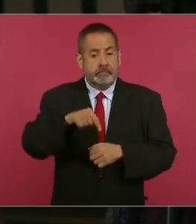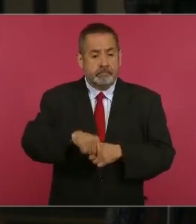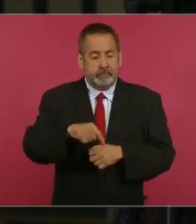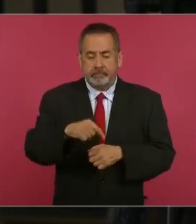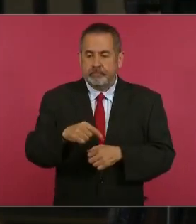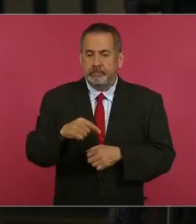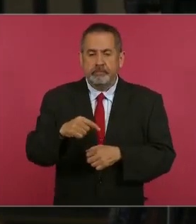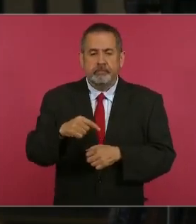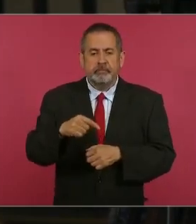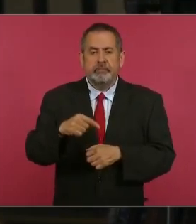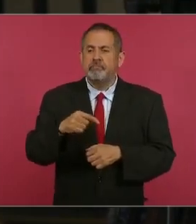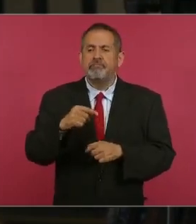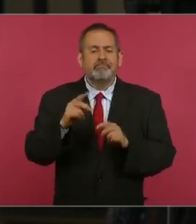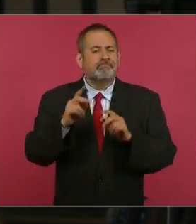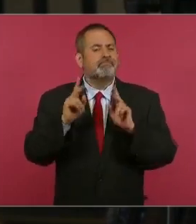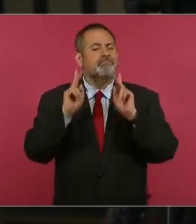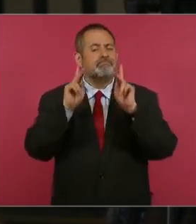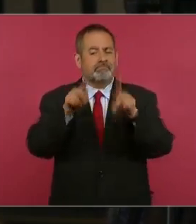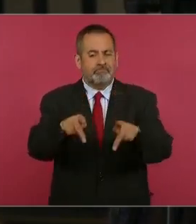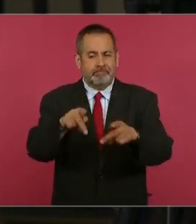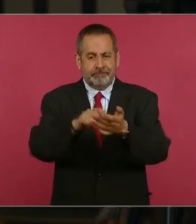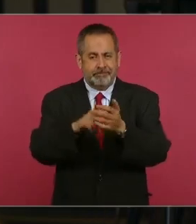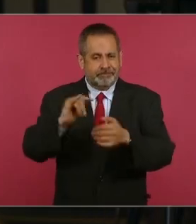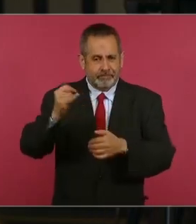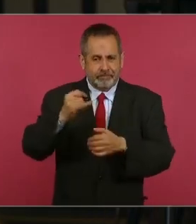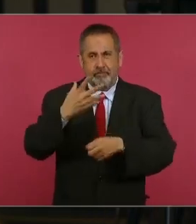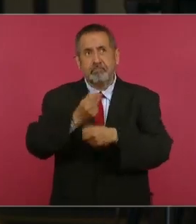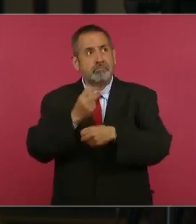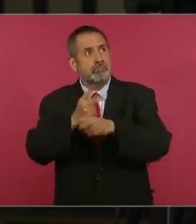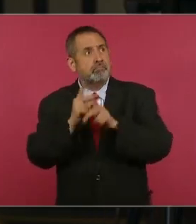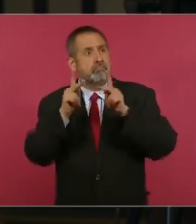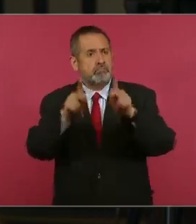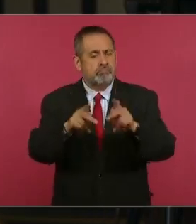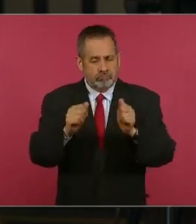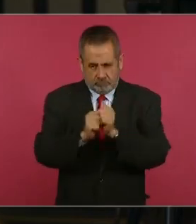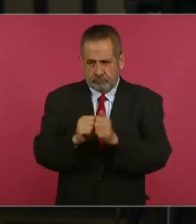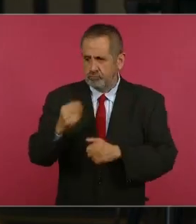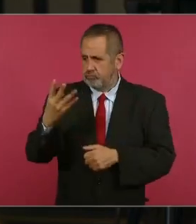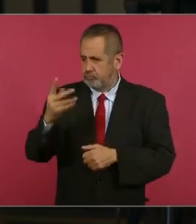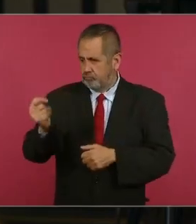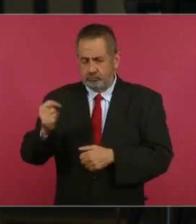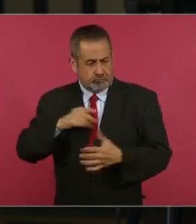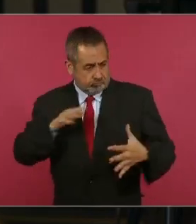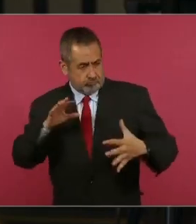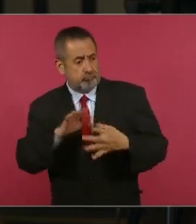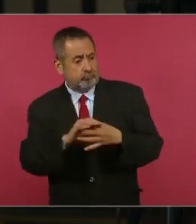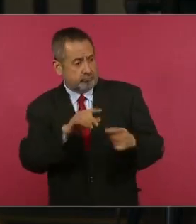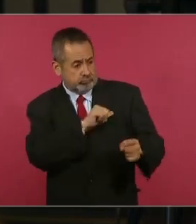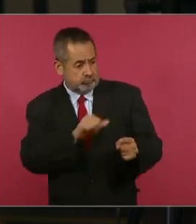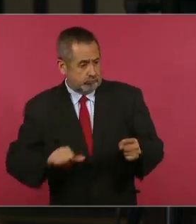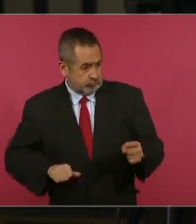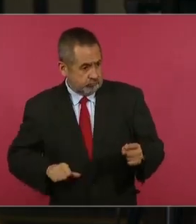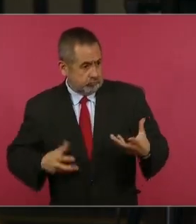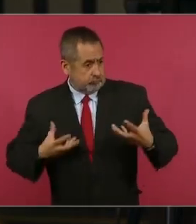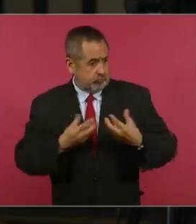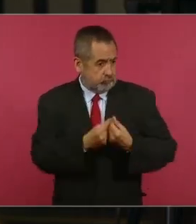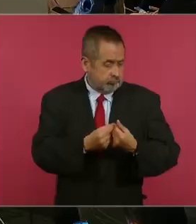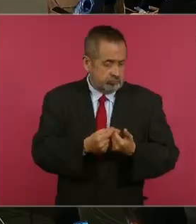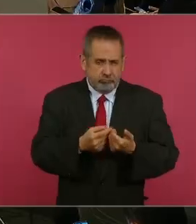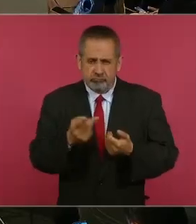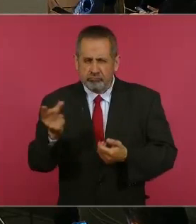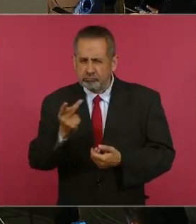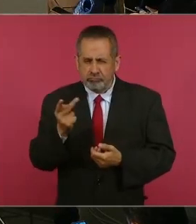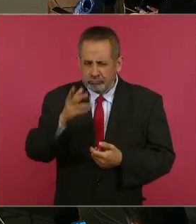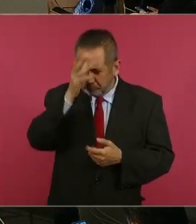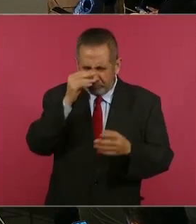4T en coordinación con la gobernadora María del Pilar, la alcaldesa y Claudia Sheinbaum. ¿Qué opina usted al respecto?